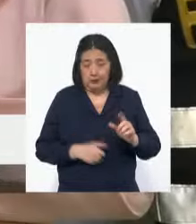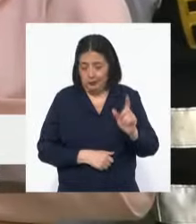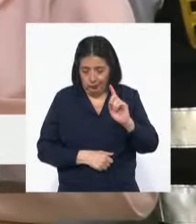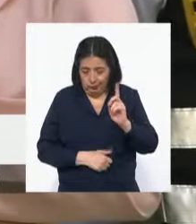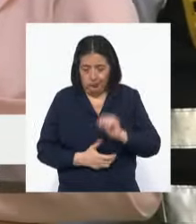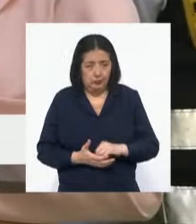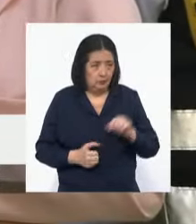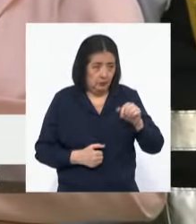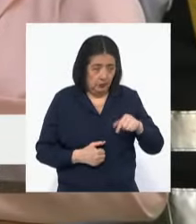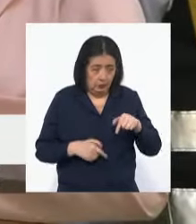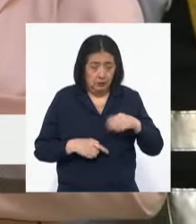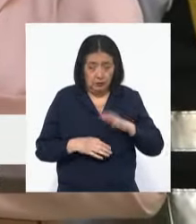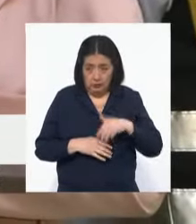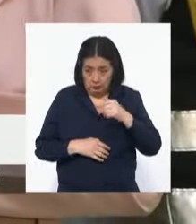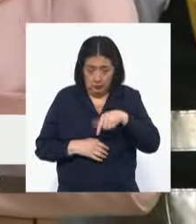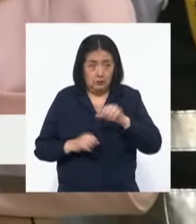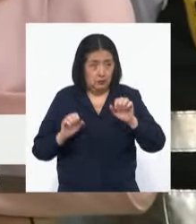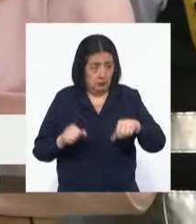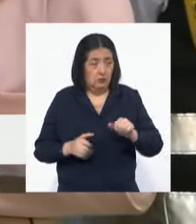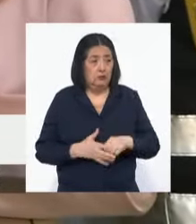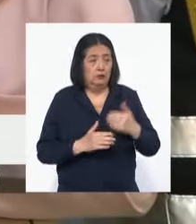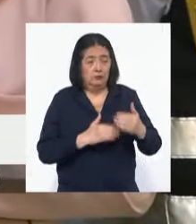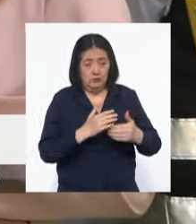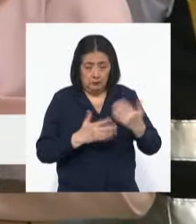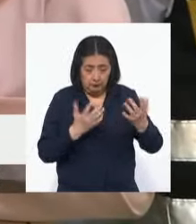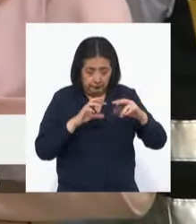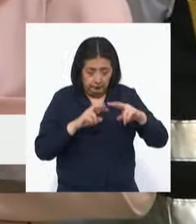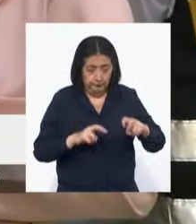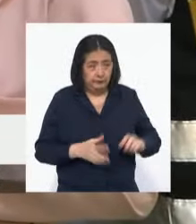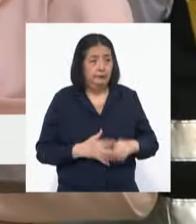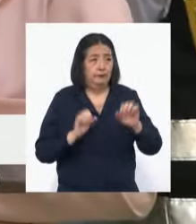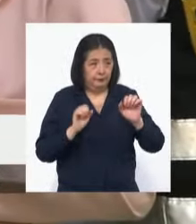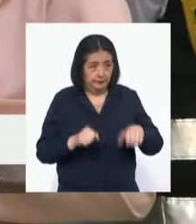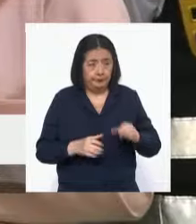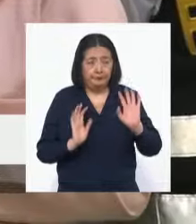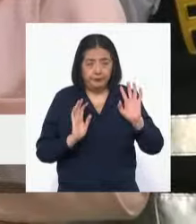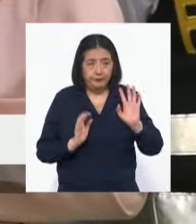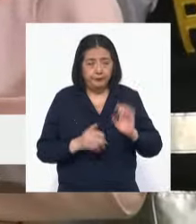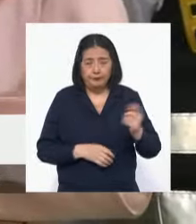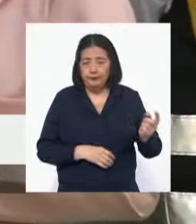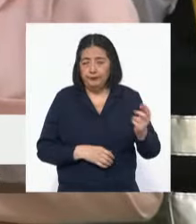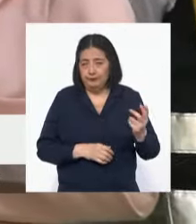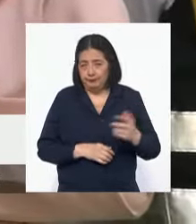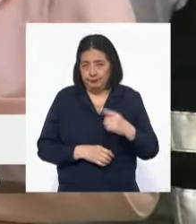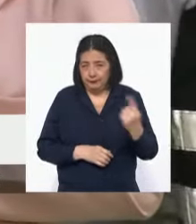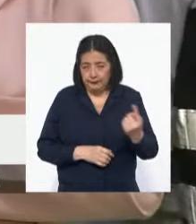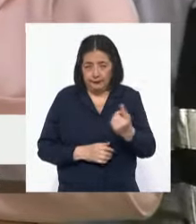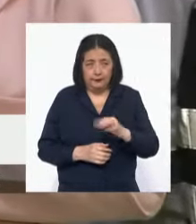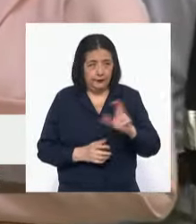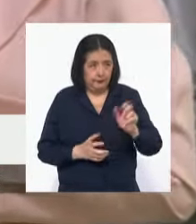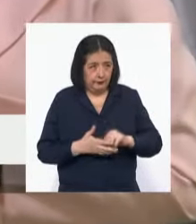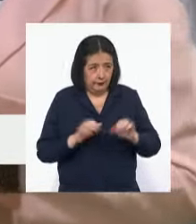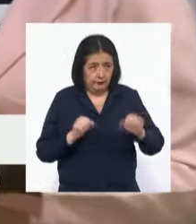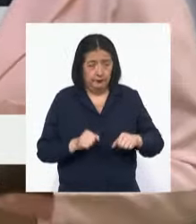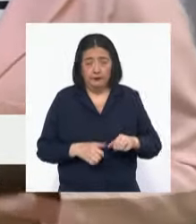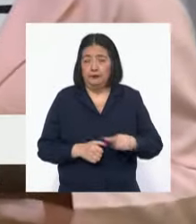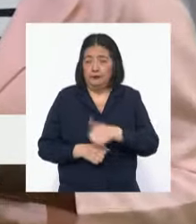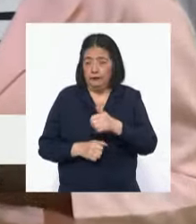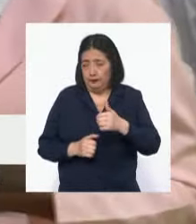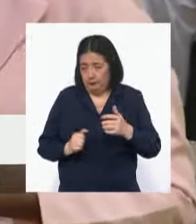comisión de este delito existe el proceso de investigación y vamos a llegar a cada uno de estos delincuentes y en la comisión de todos otros